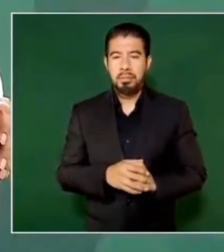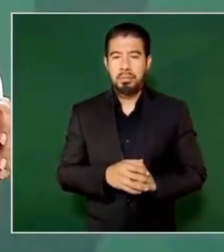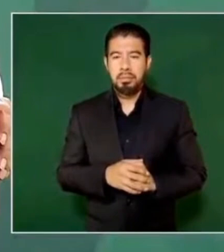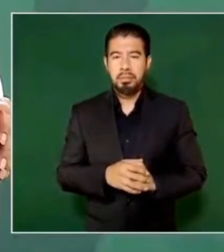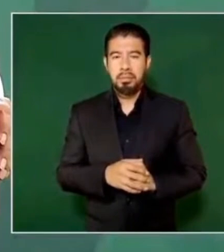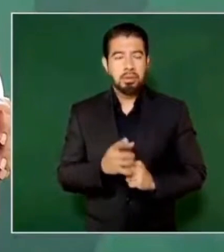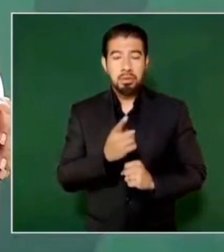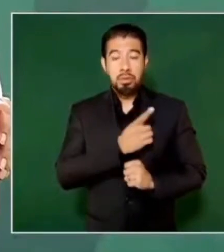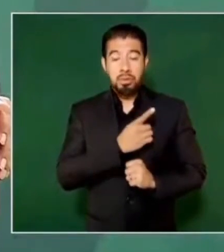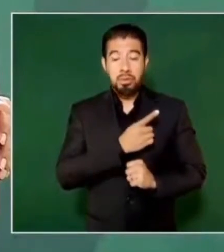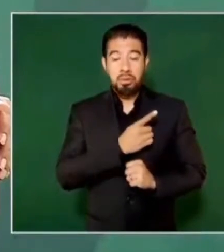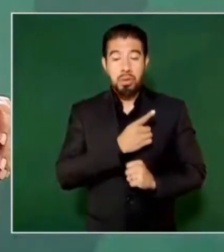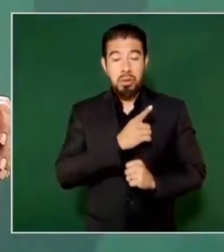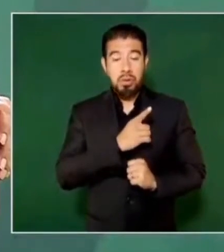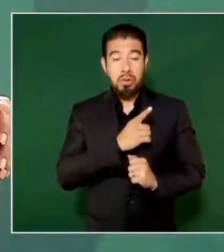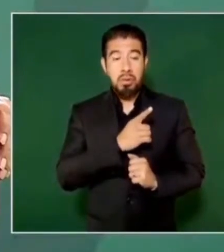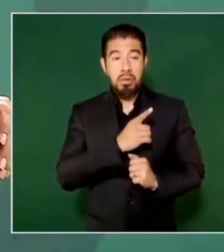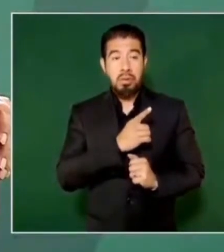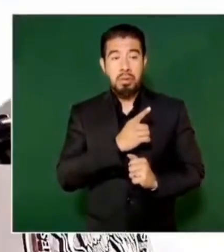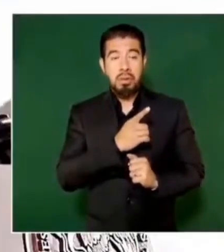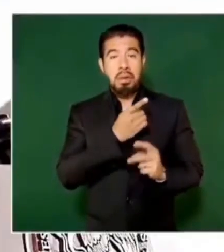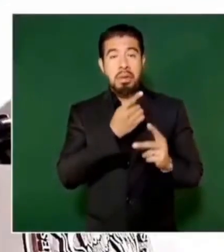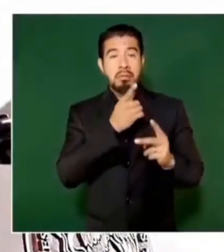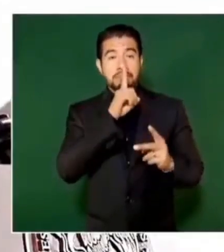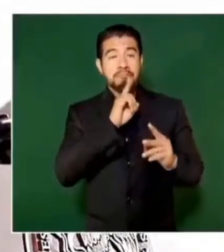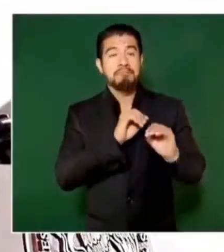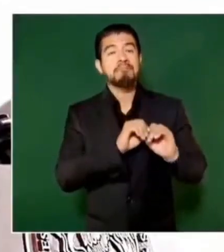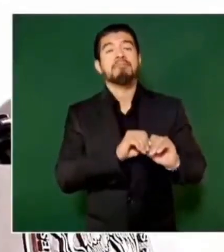empezar el año mintiendo.